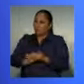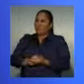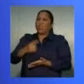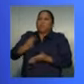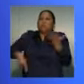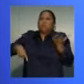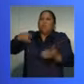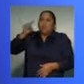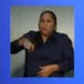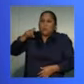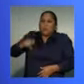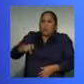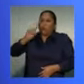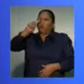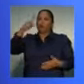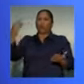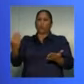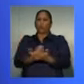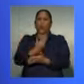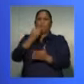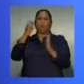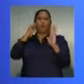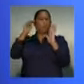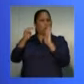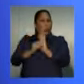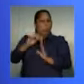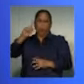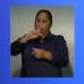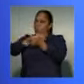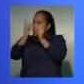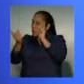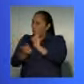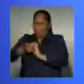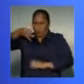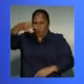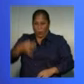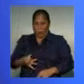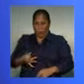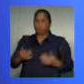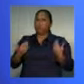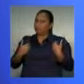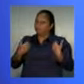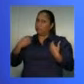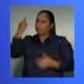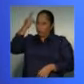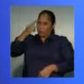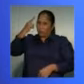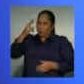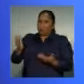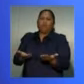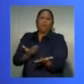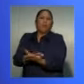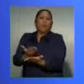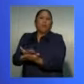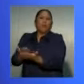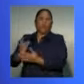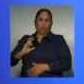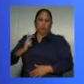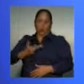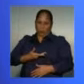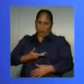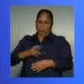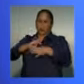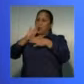necesita es un nuevo modelo un cambio profundo Y tienen razón qué proponemos nosotros en el frente